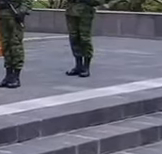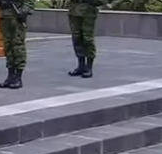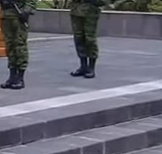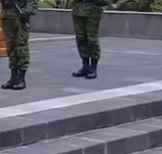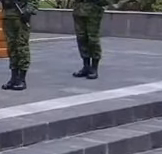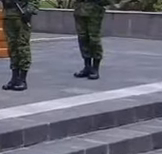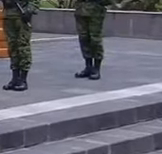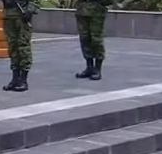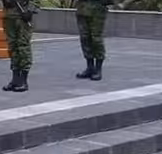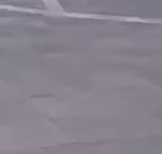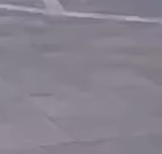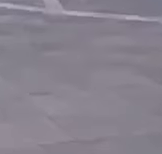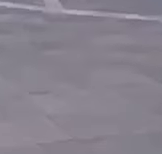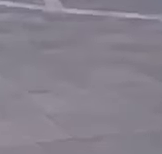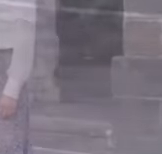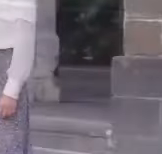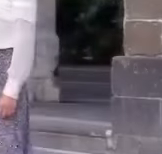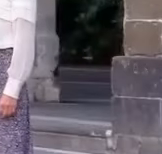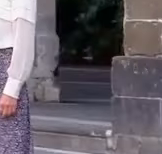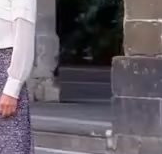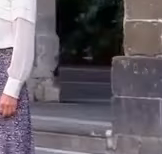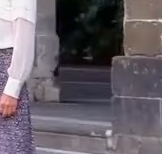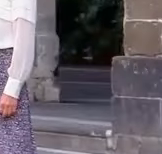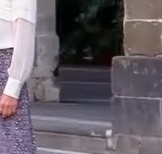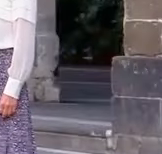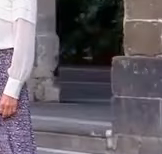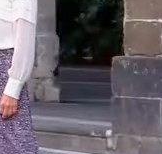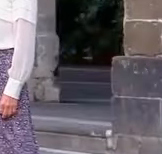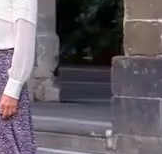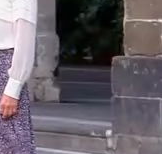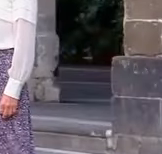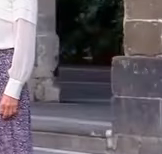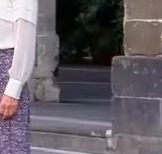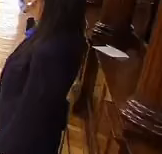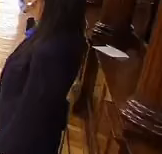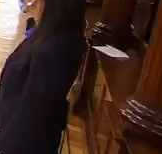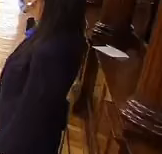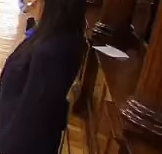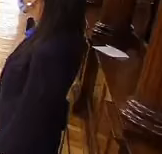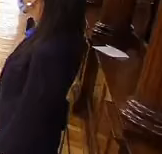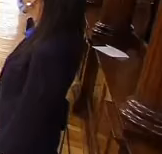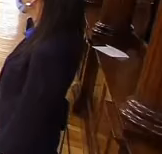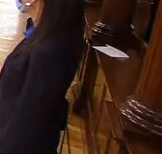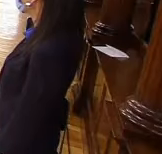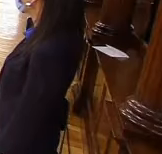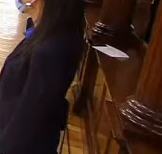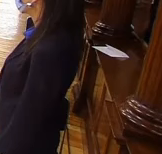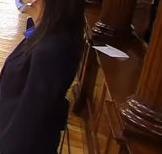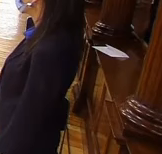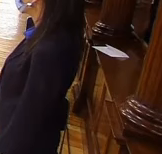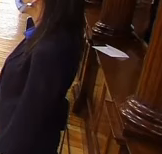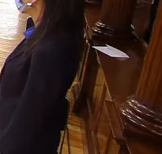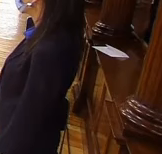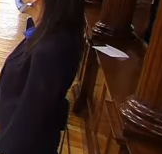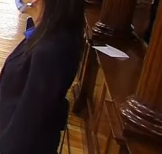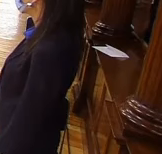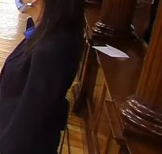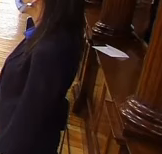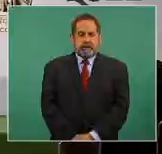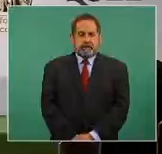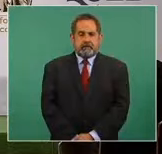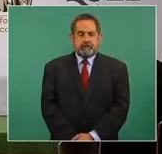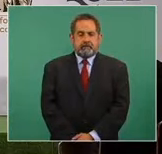pasado, el presidente López Obrador envió un mensaje con motivo de los primeros 100 días del tercer año de su gobierno. Destacó